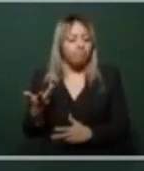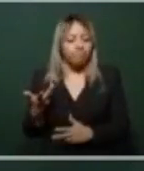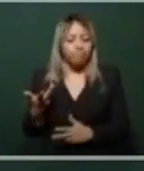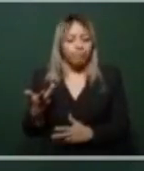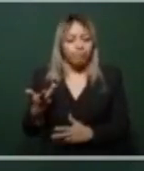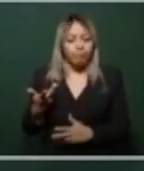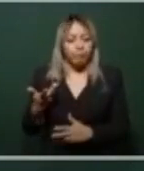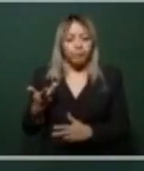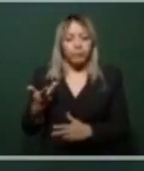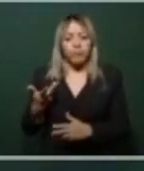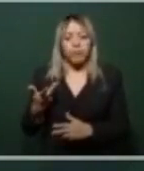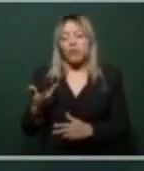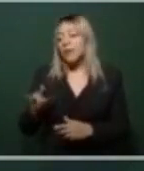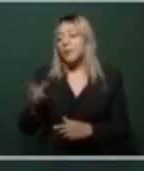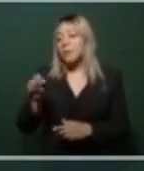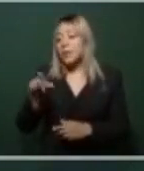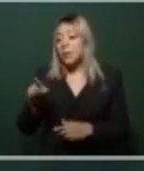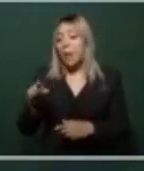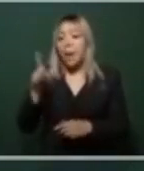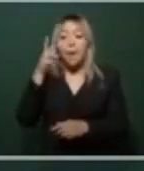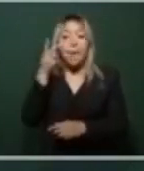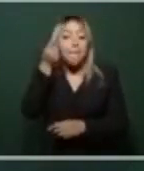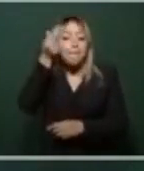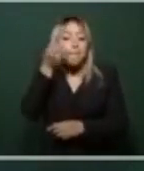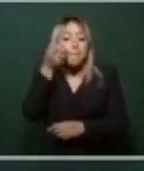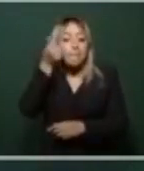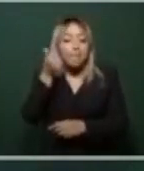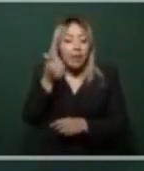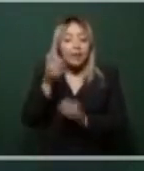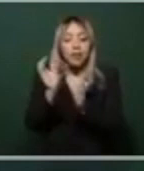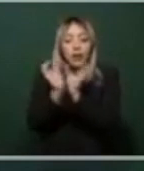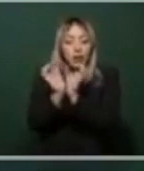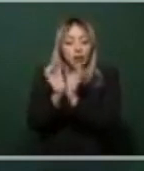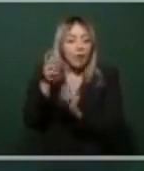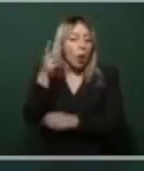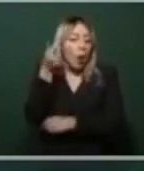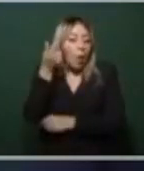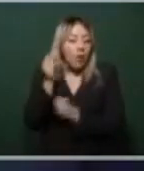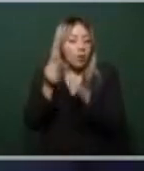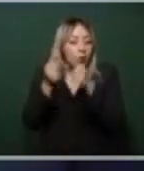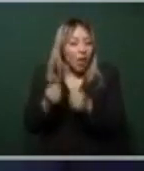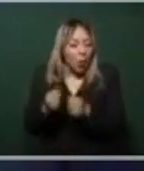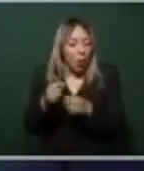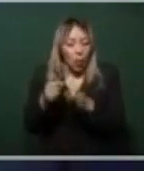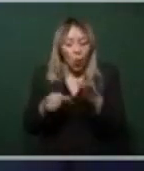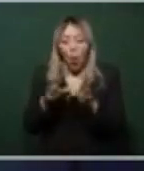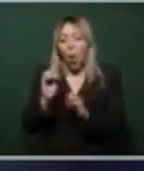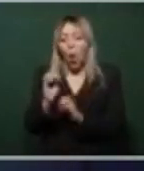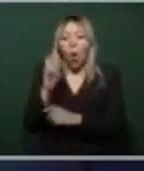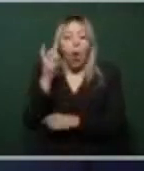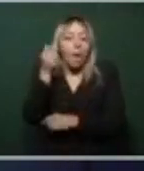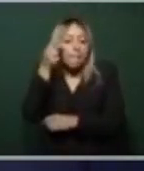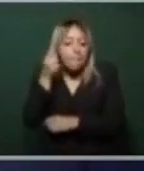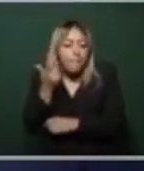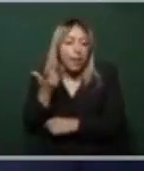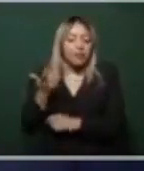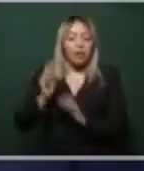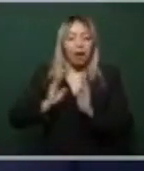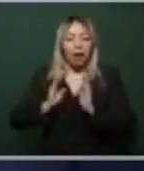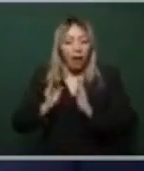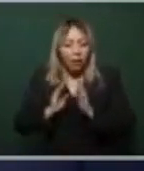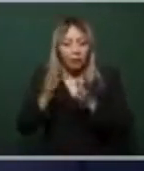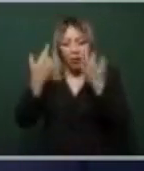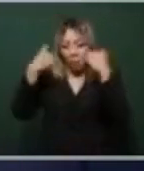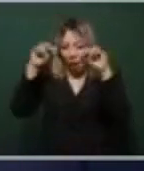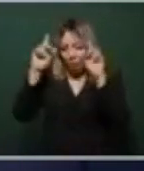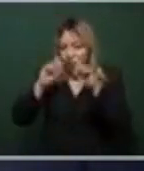los que tenían pensión del ISSSTE y del Seguro, o pensión en el Ejército o en la Marina o en la